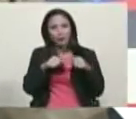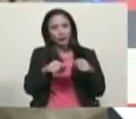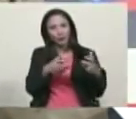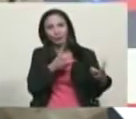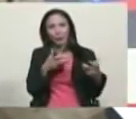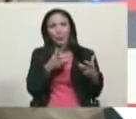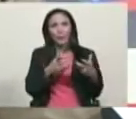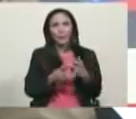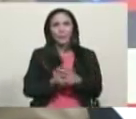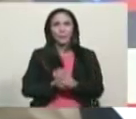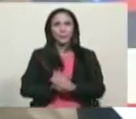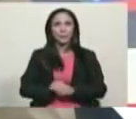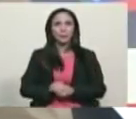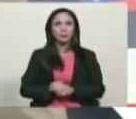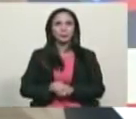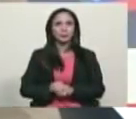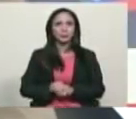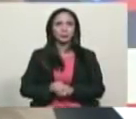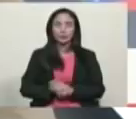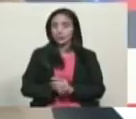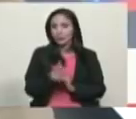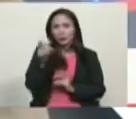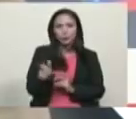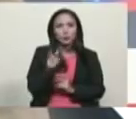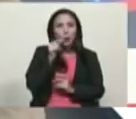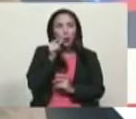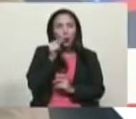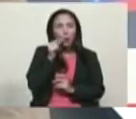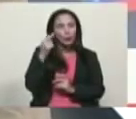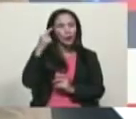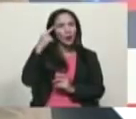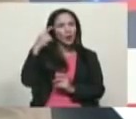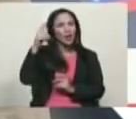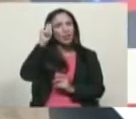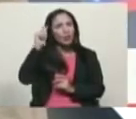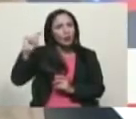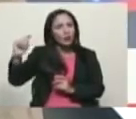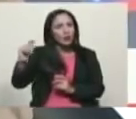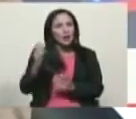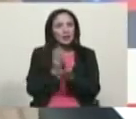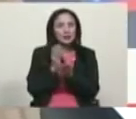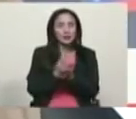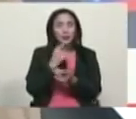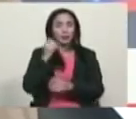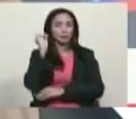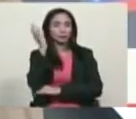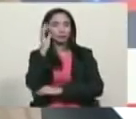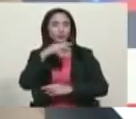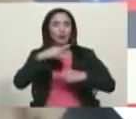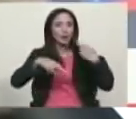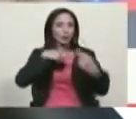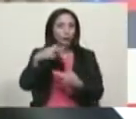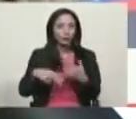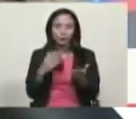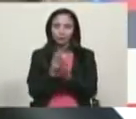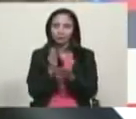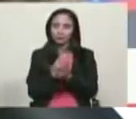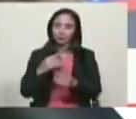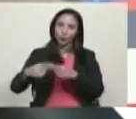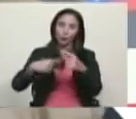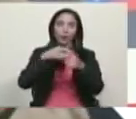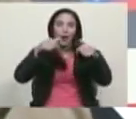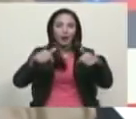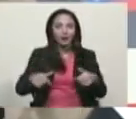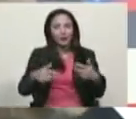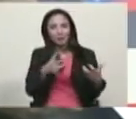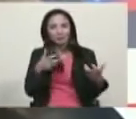Trotsky hablaba de la revolución permanente, ¿no era? Nosotros hablamos desde Venezuela de una